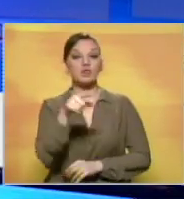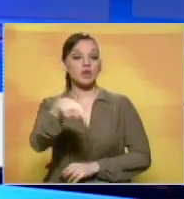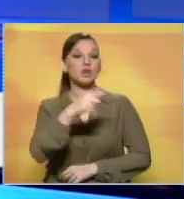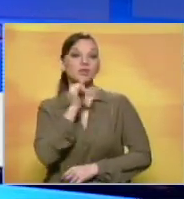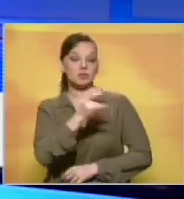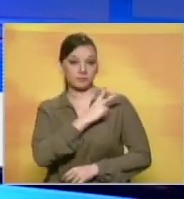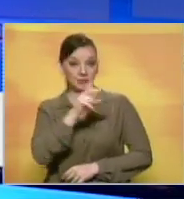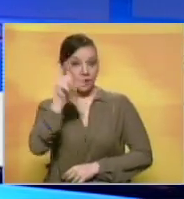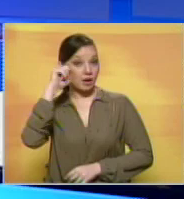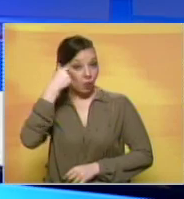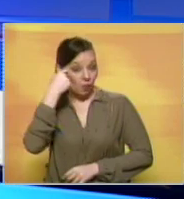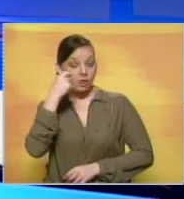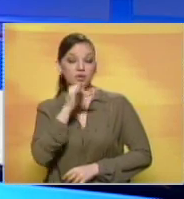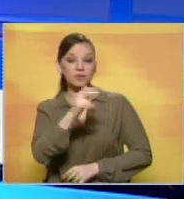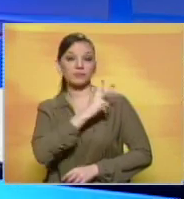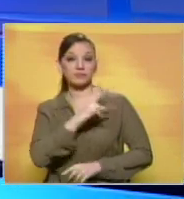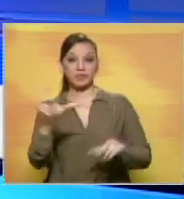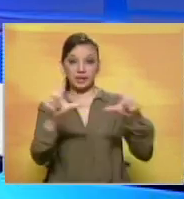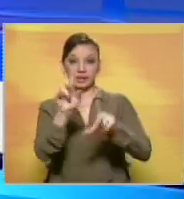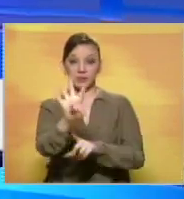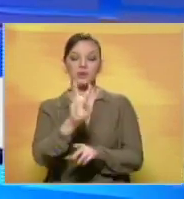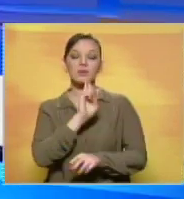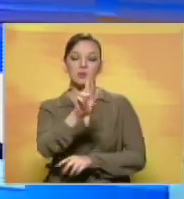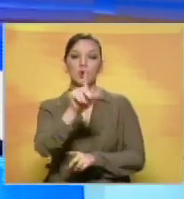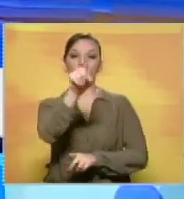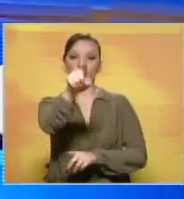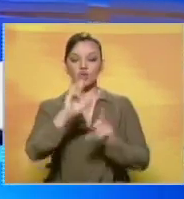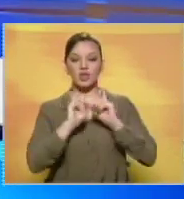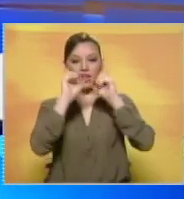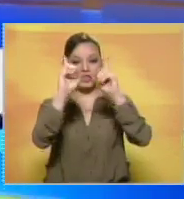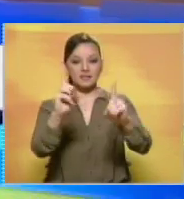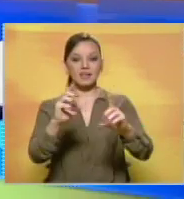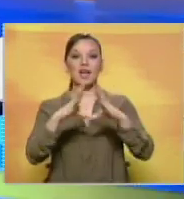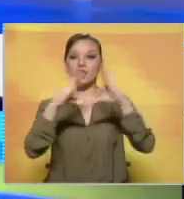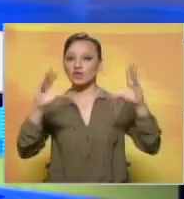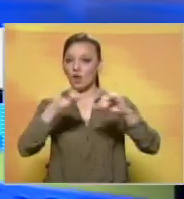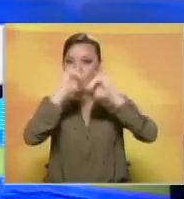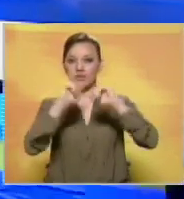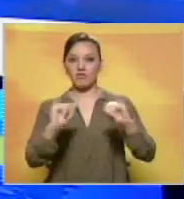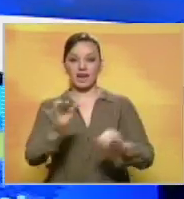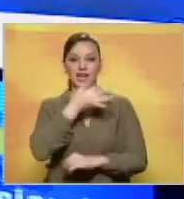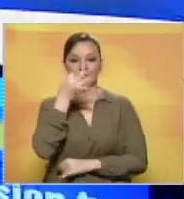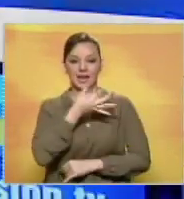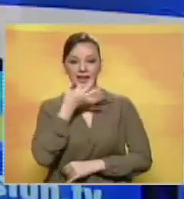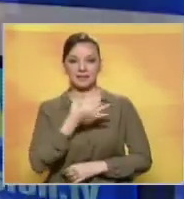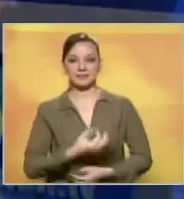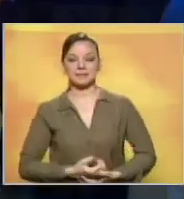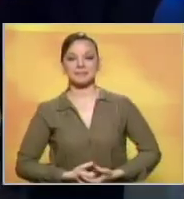Venevisión. Y recuerden, Noticiero Venevisión, Canal 4 reporta y ustedes deciden. Que tengan todos feliz tarde.